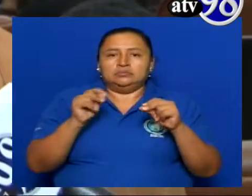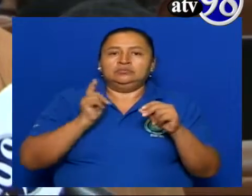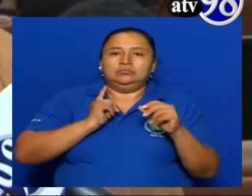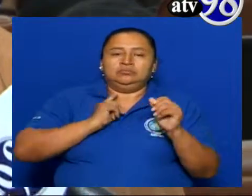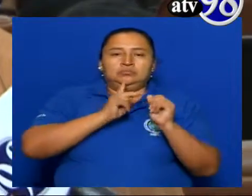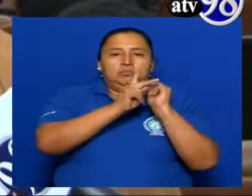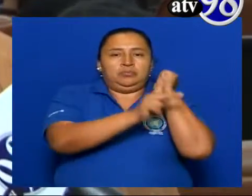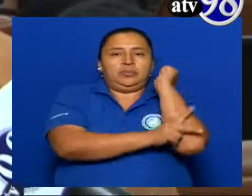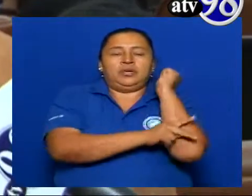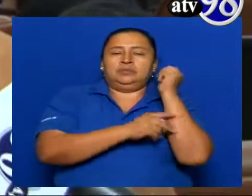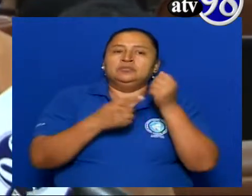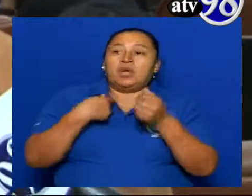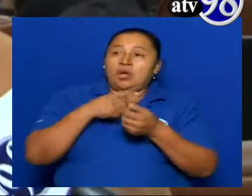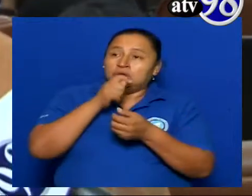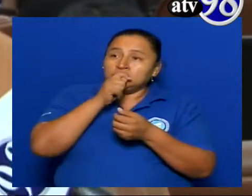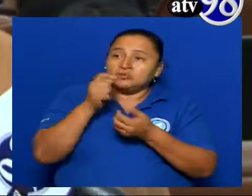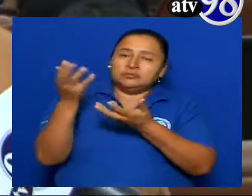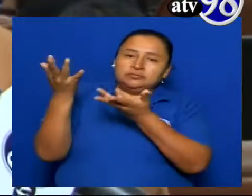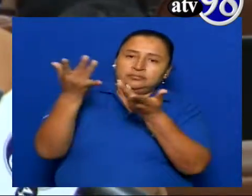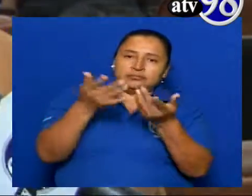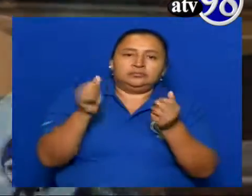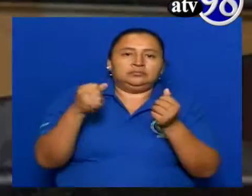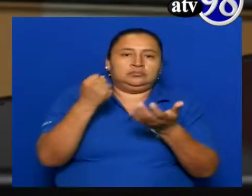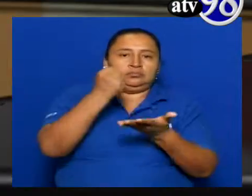país muy atractivo para las inversiones.